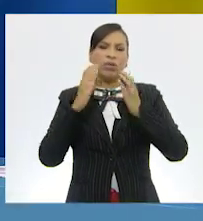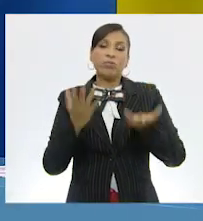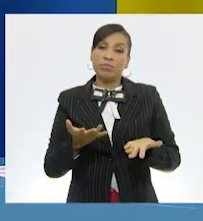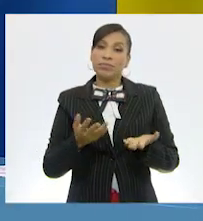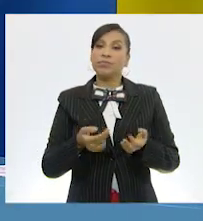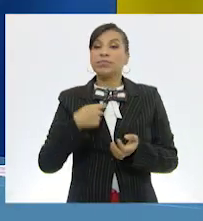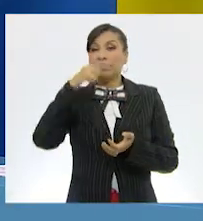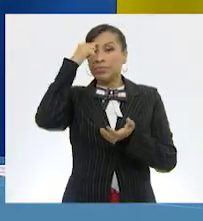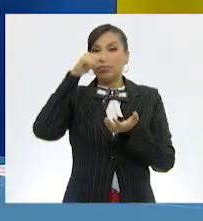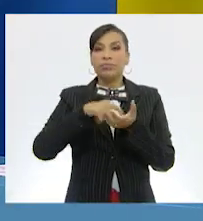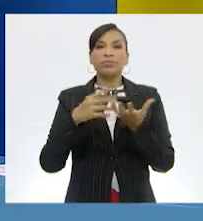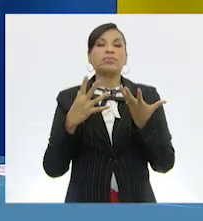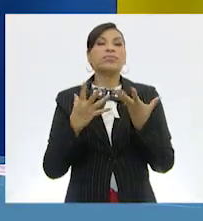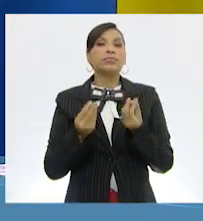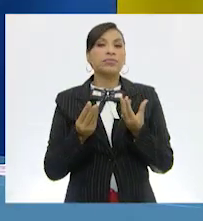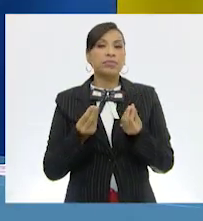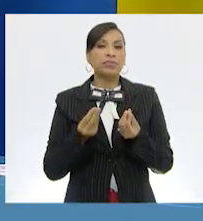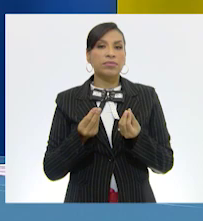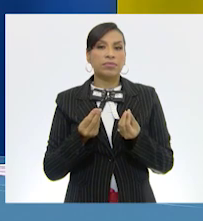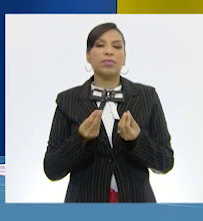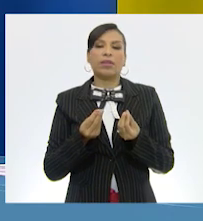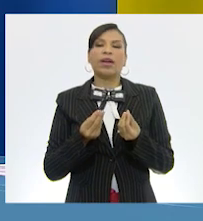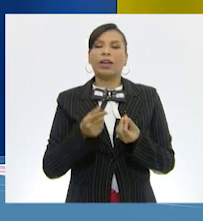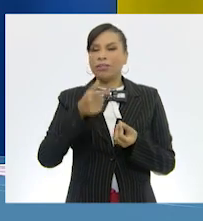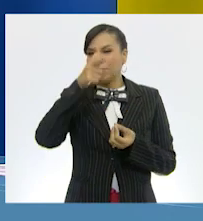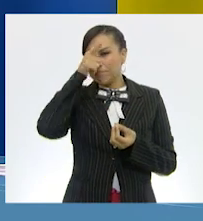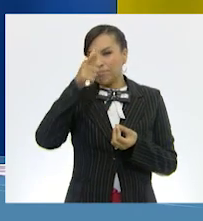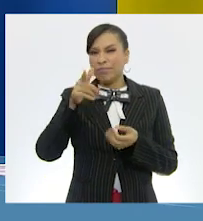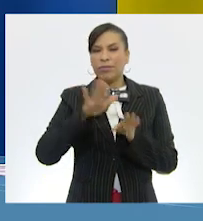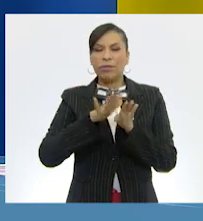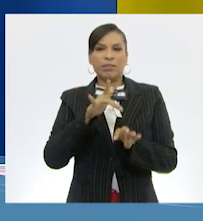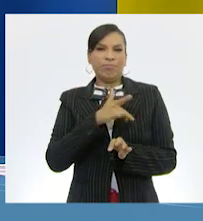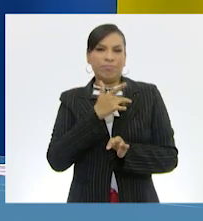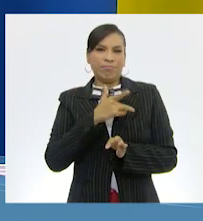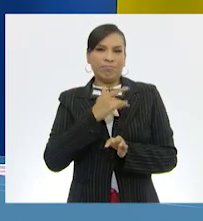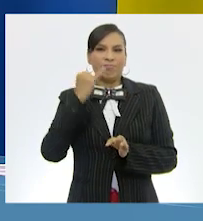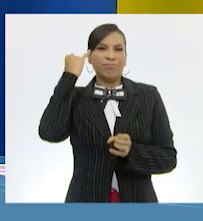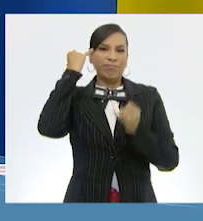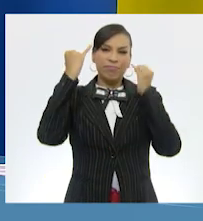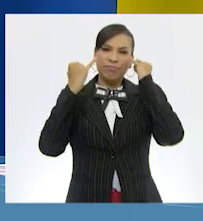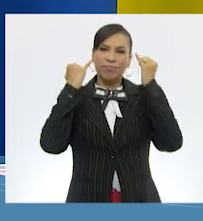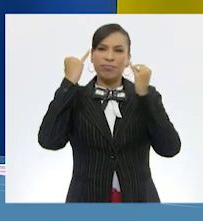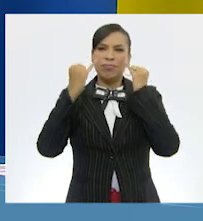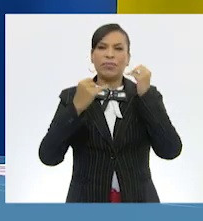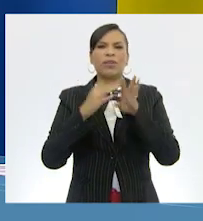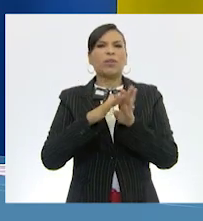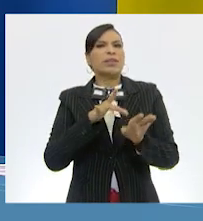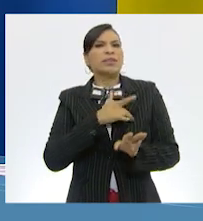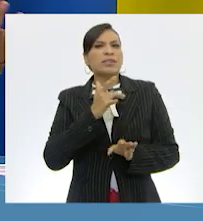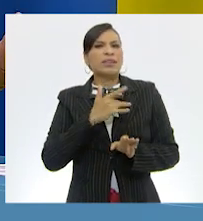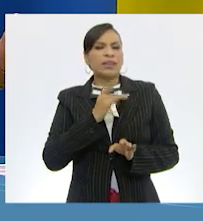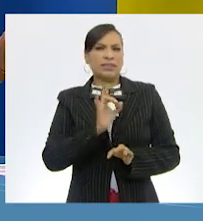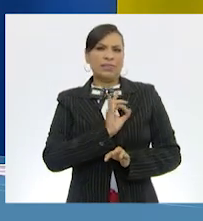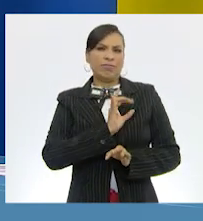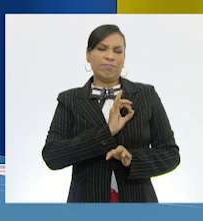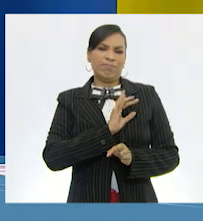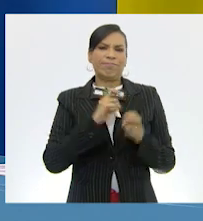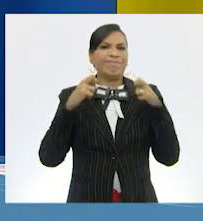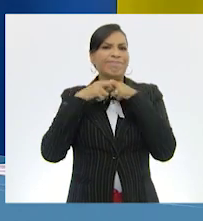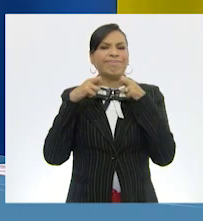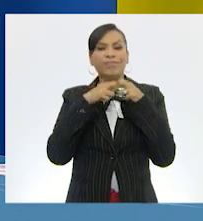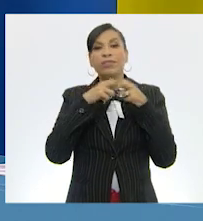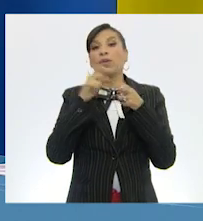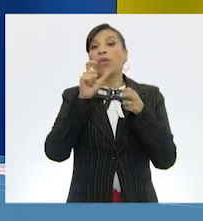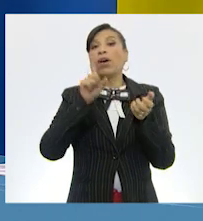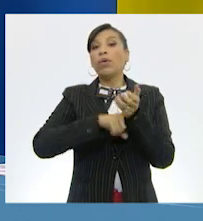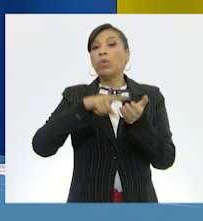Creo que muchos hemos experimentado o podemos imaginarnos esa sensación de temor o angustia al